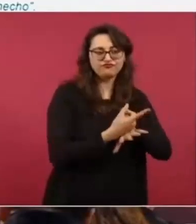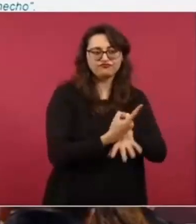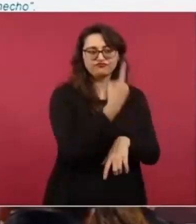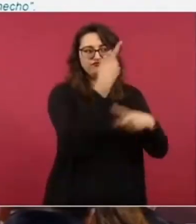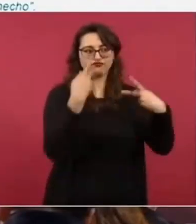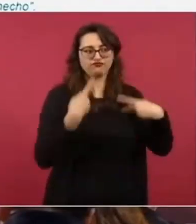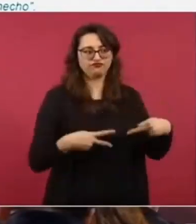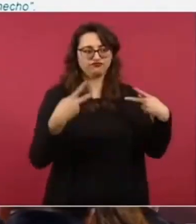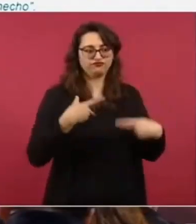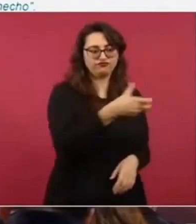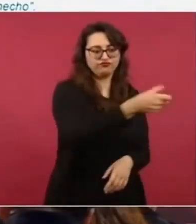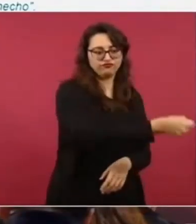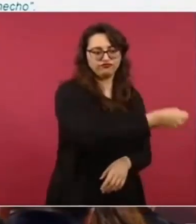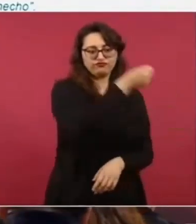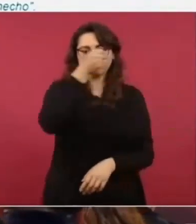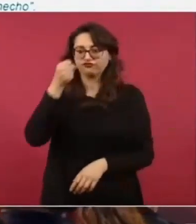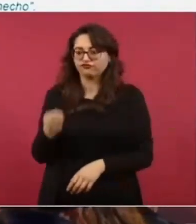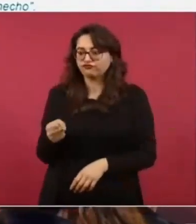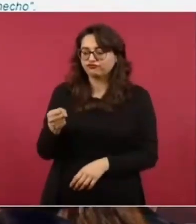Fíjense,